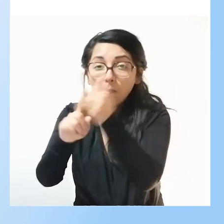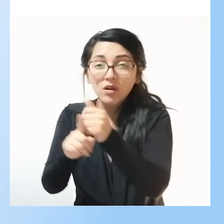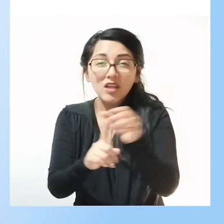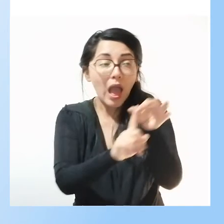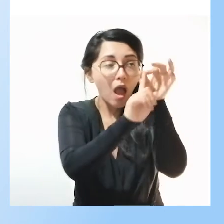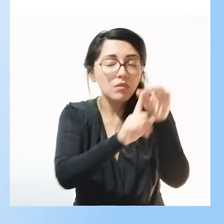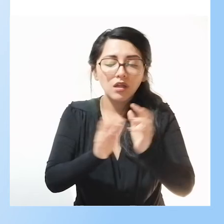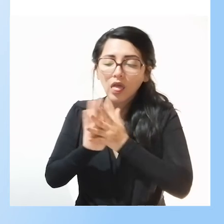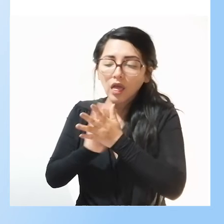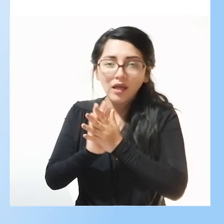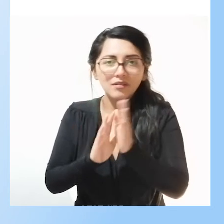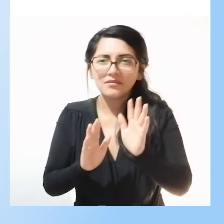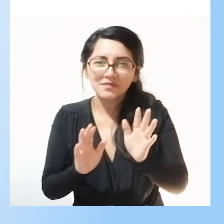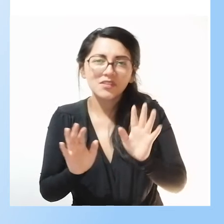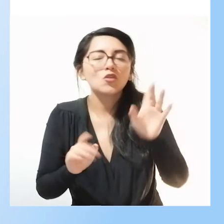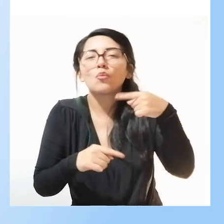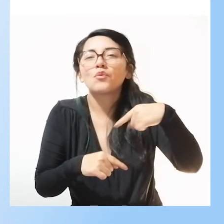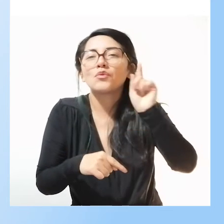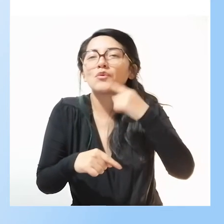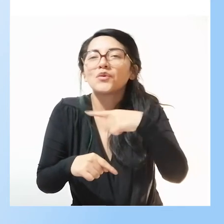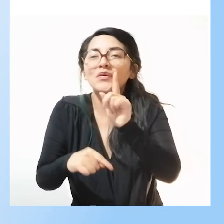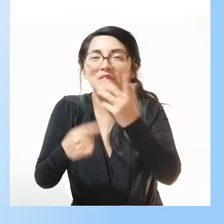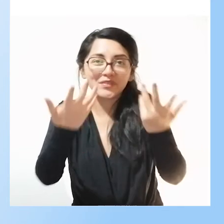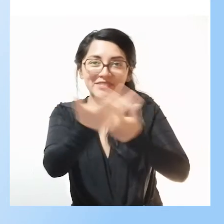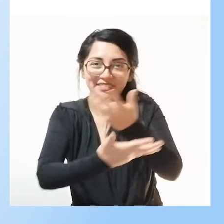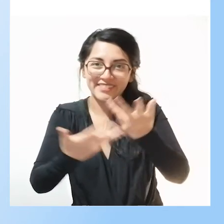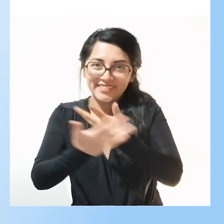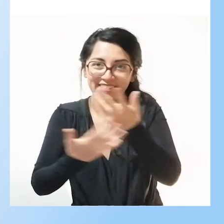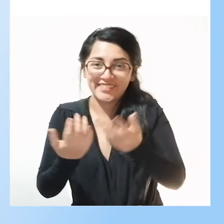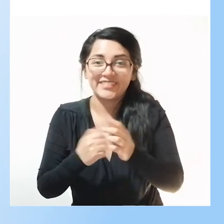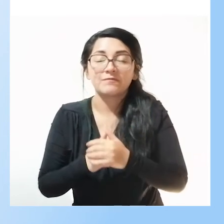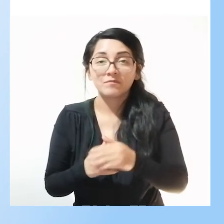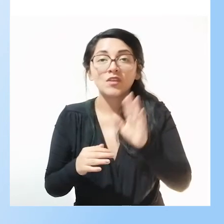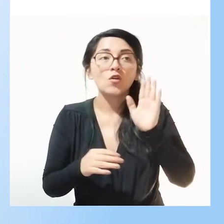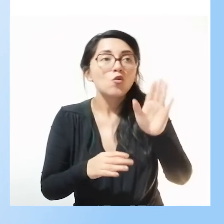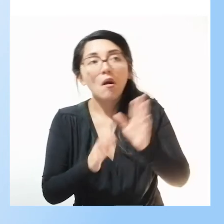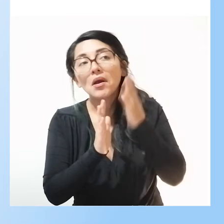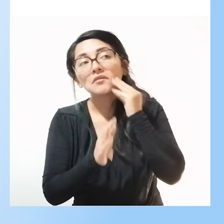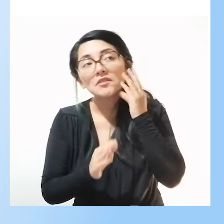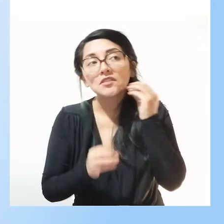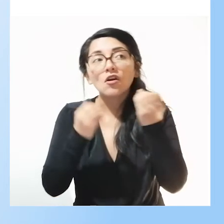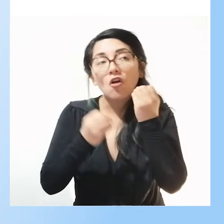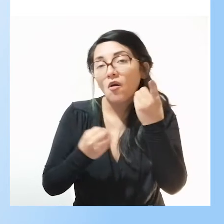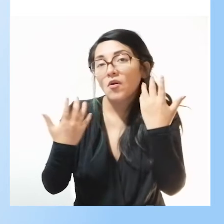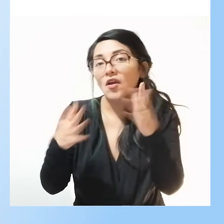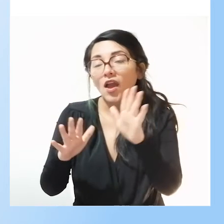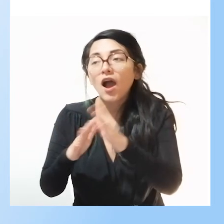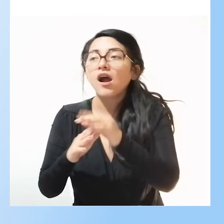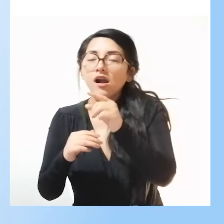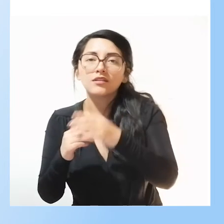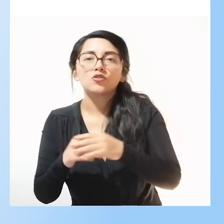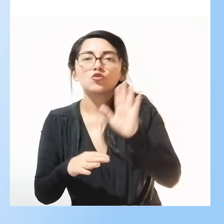en particular. Luego lo hacen, pero este intercambio de estrategias, sobre todo desde lo que es la